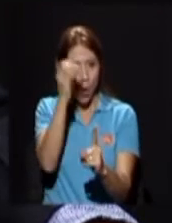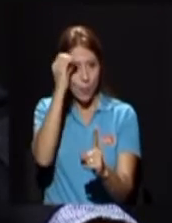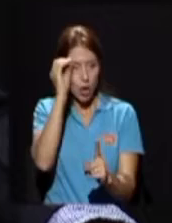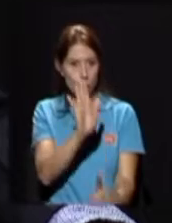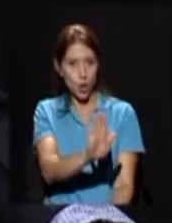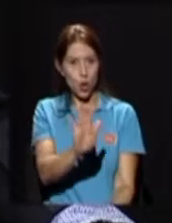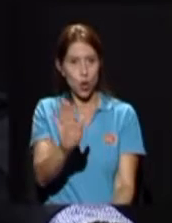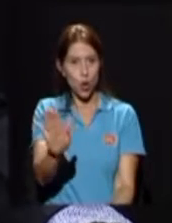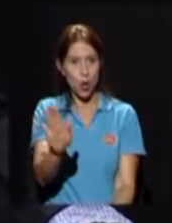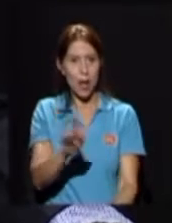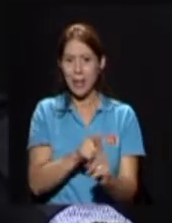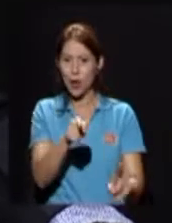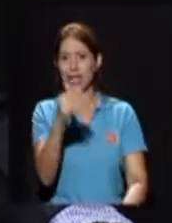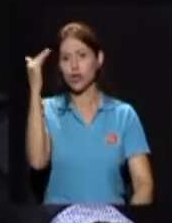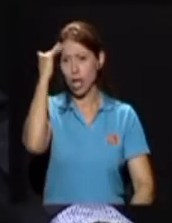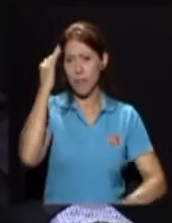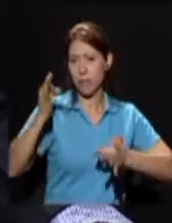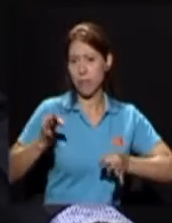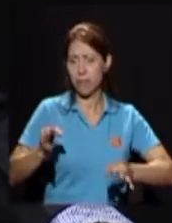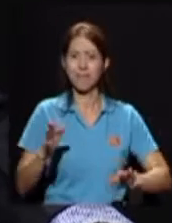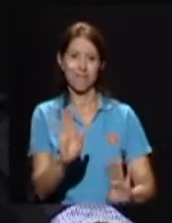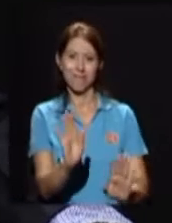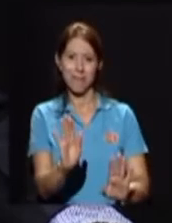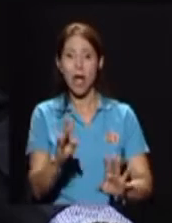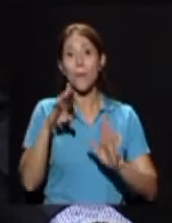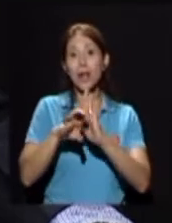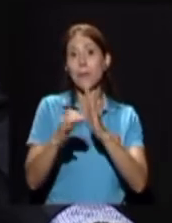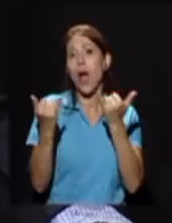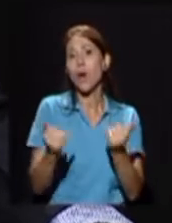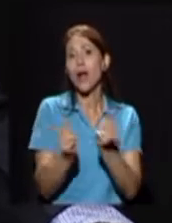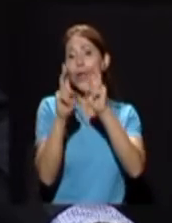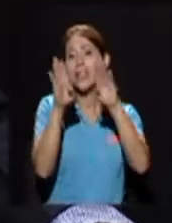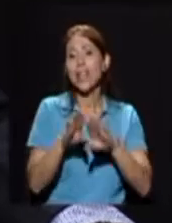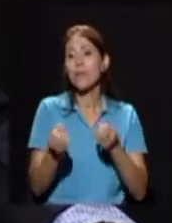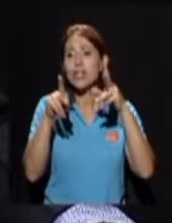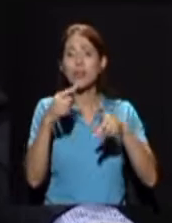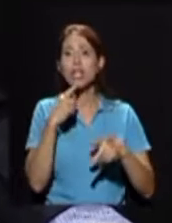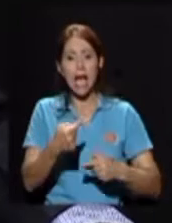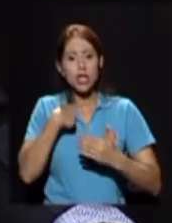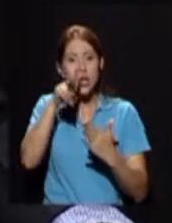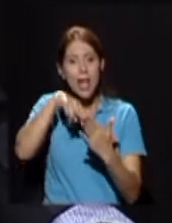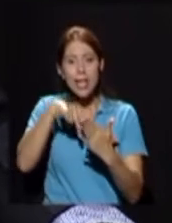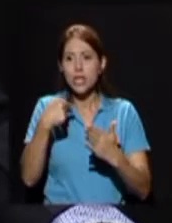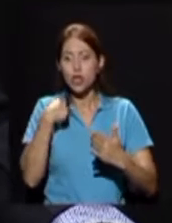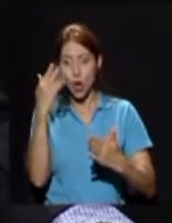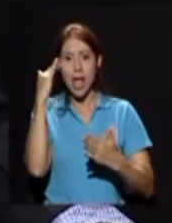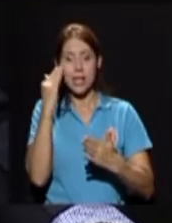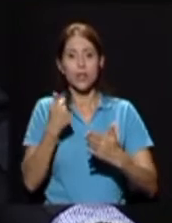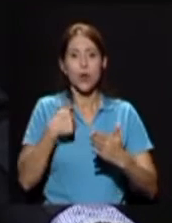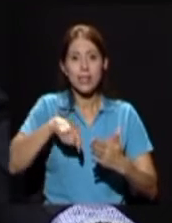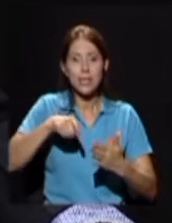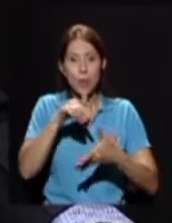saber, y que leí en tal parte, ahora con los medios electrónicos que leí bueno sí, pero es que no